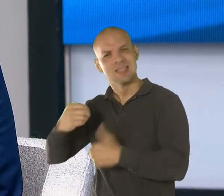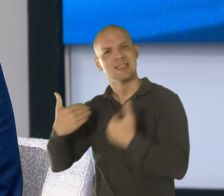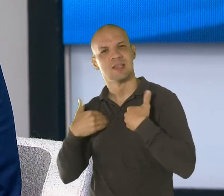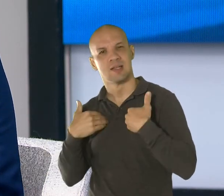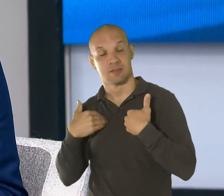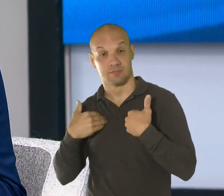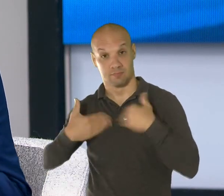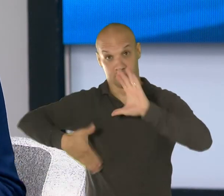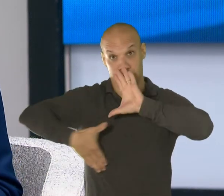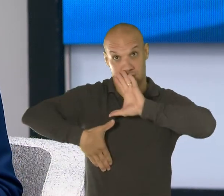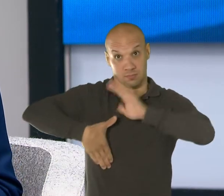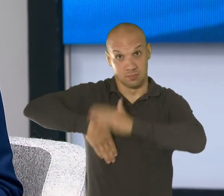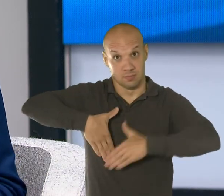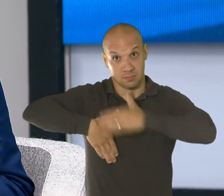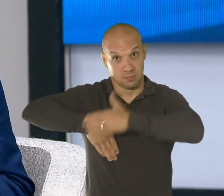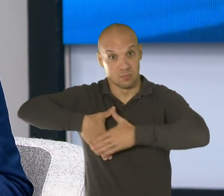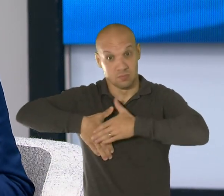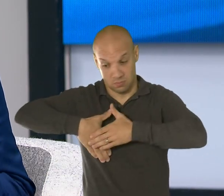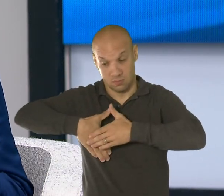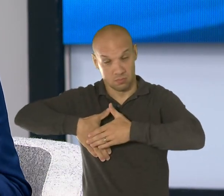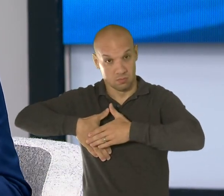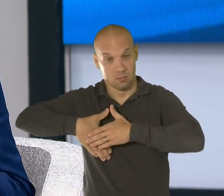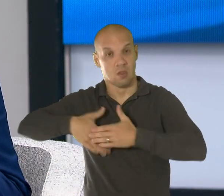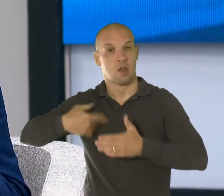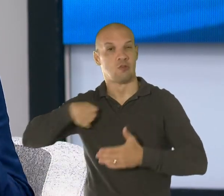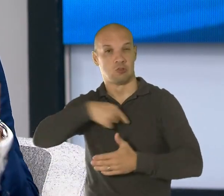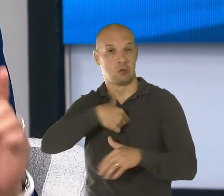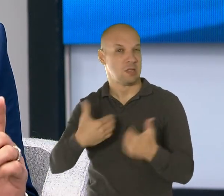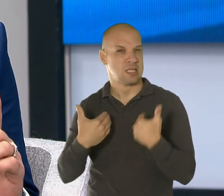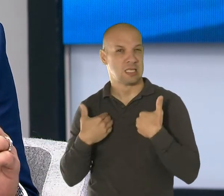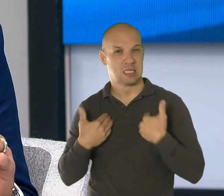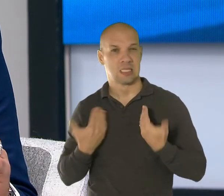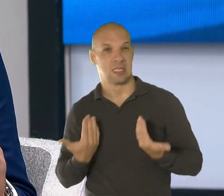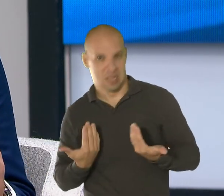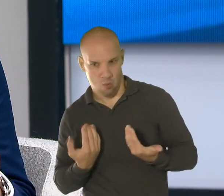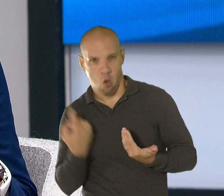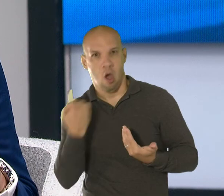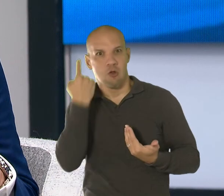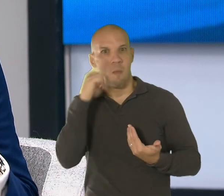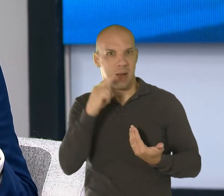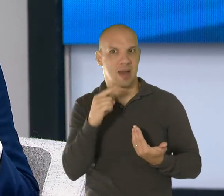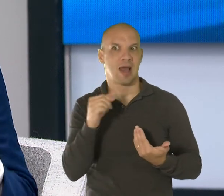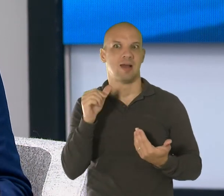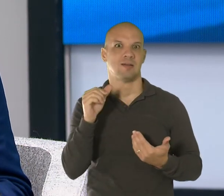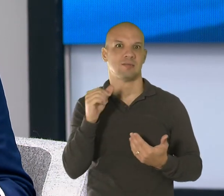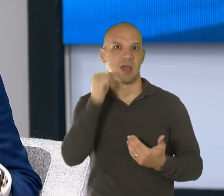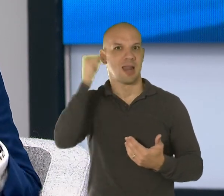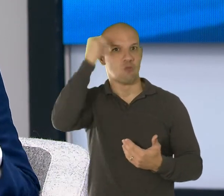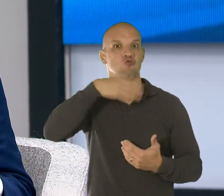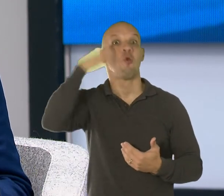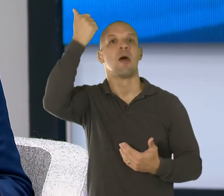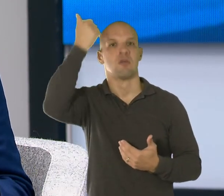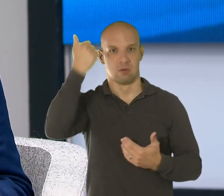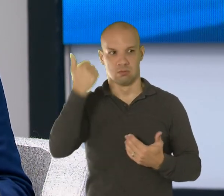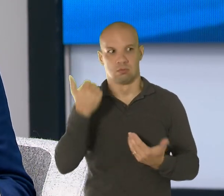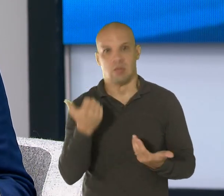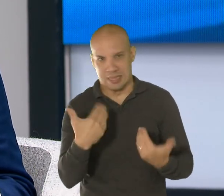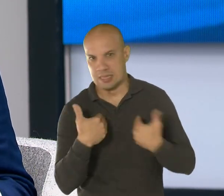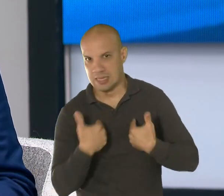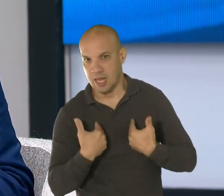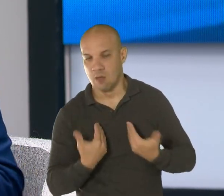Latinoamérica, nosotros con lo poco que tenemos algo para el adulto mayor. Nosotros en ese aspecto sí se ha